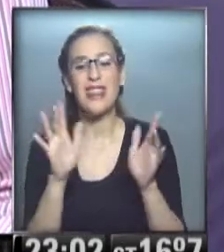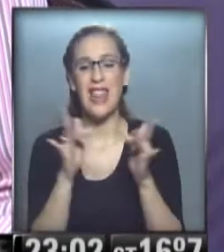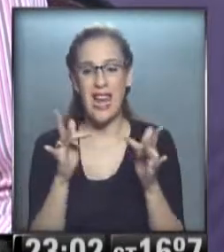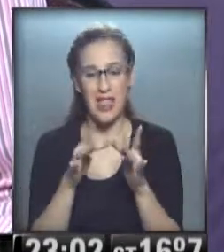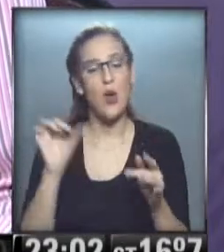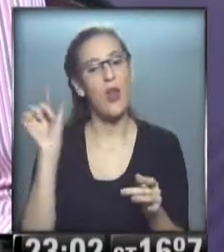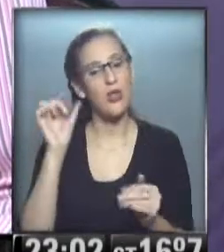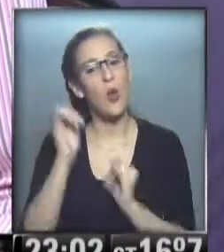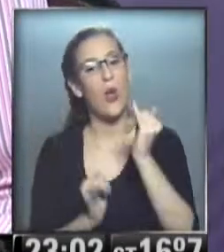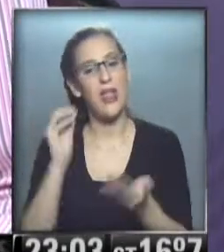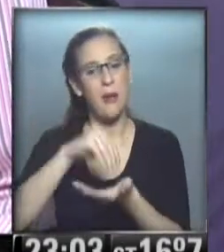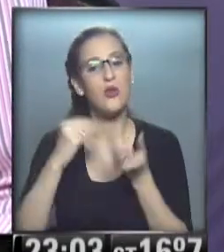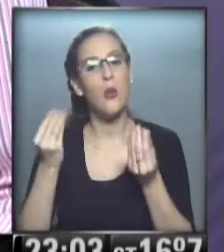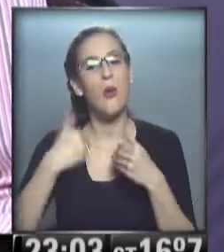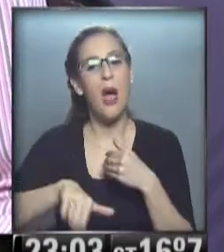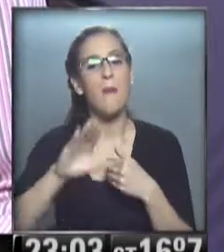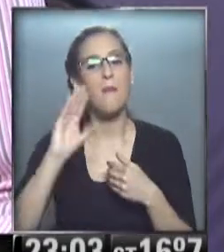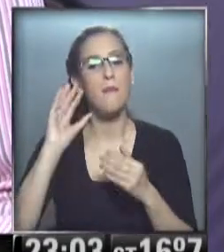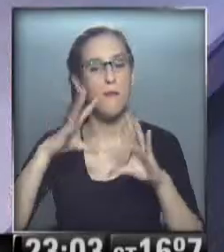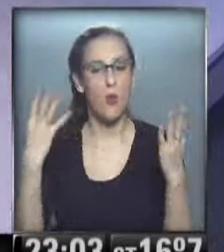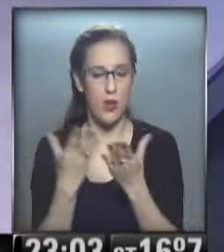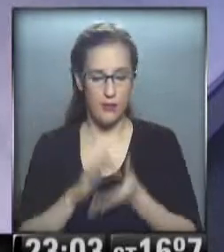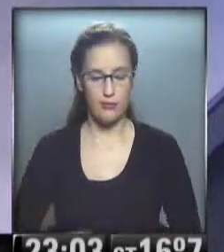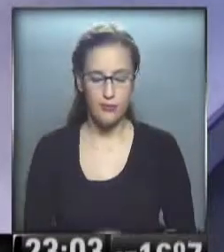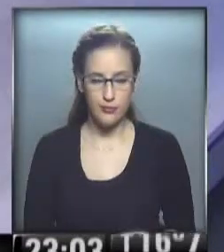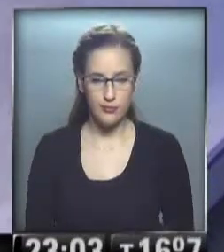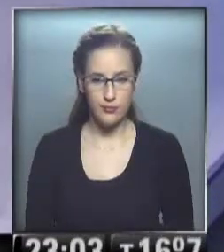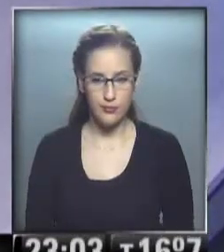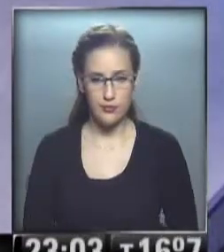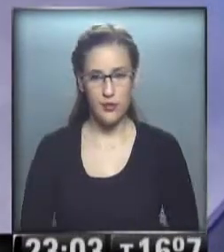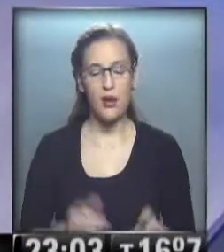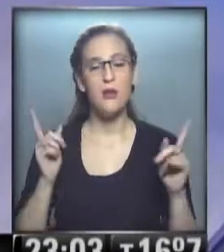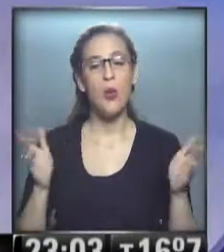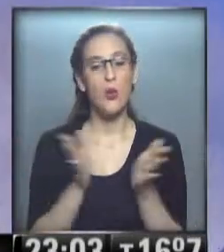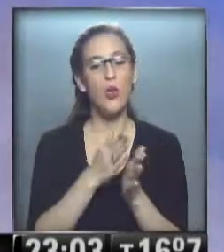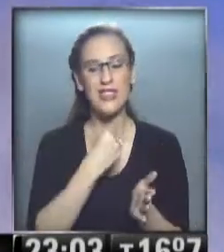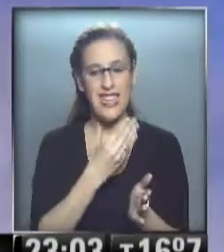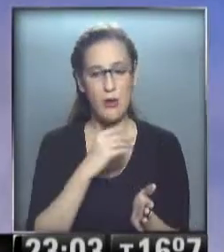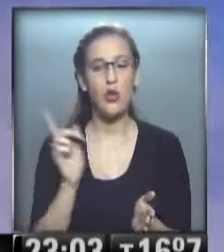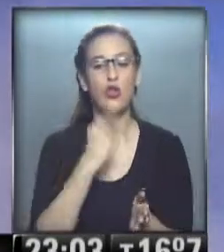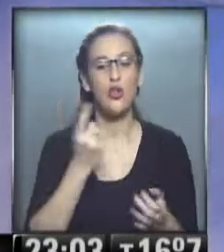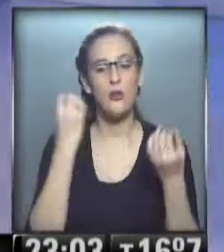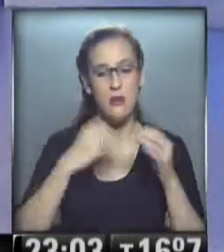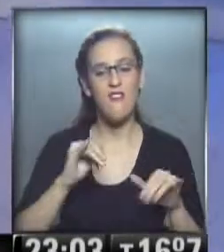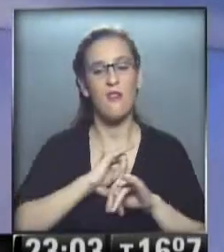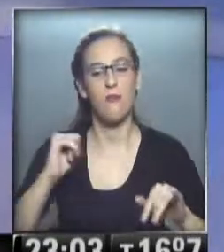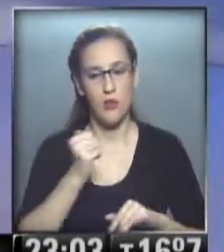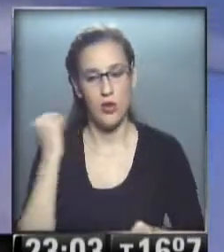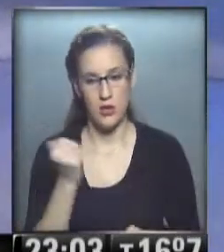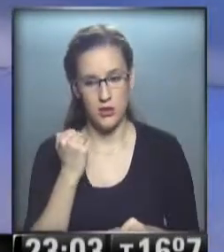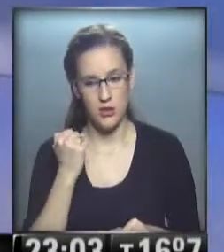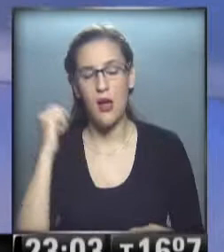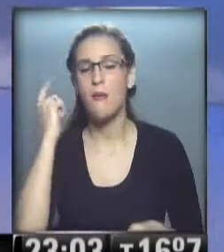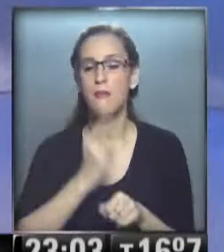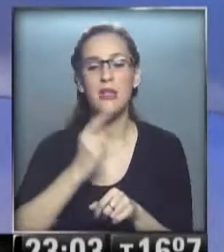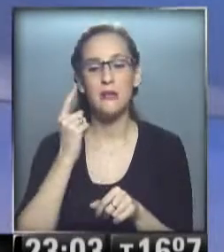en unos minutos cómo nos preparamos para el Mundial desde aquí. Muy bien, esto con Esteban Mañani y nosotros comenzamos ahora con toda la información. Lo